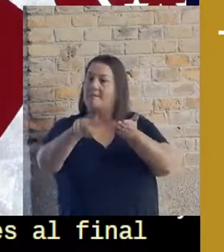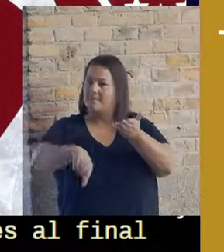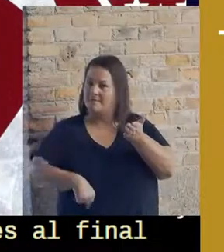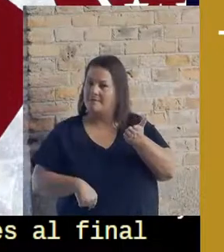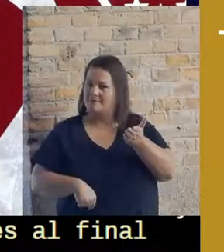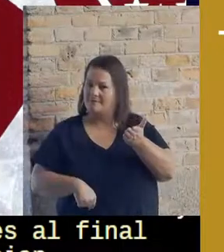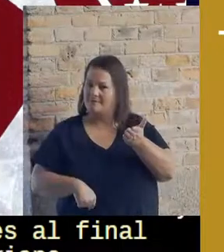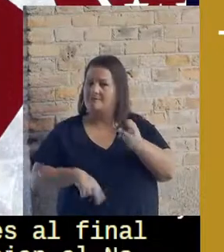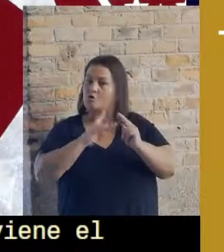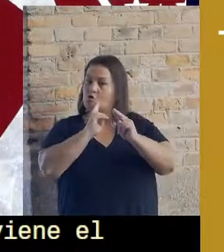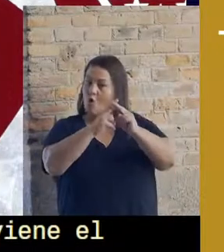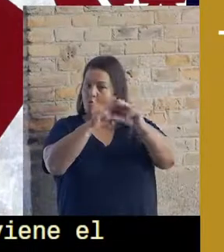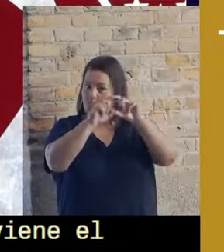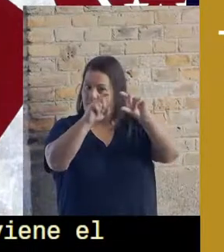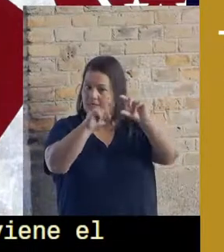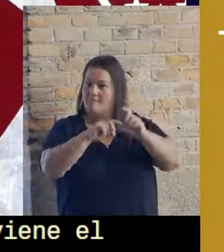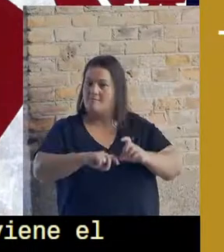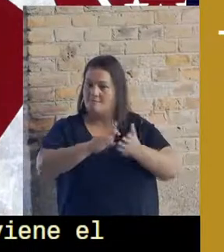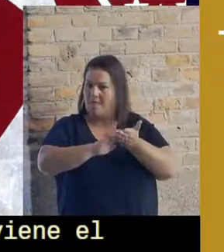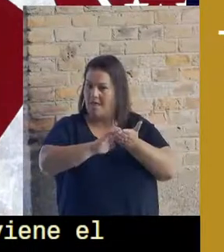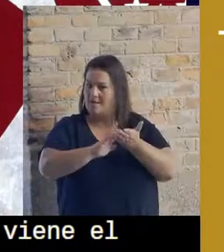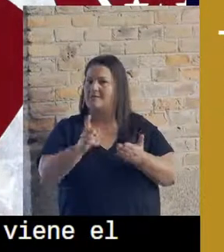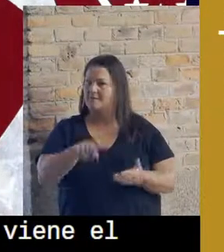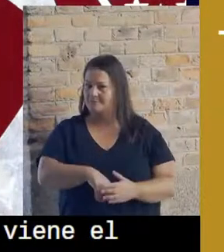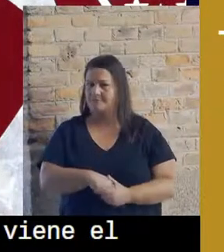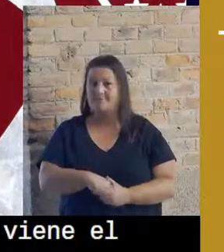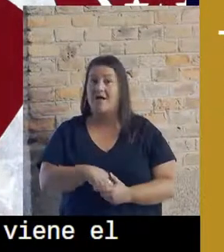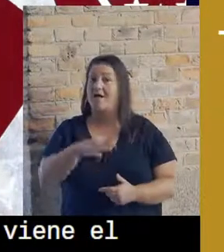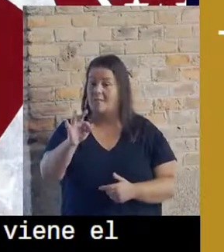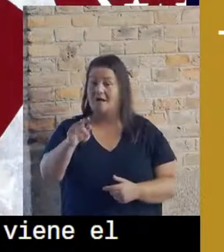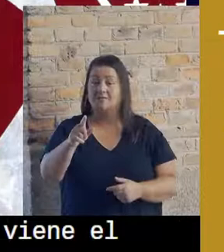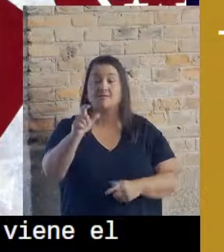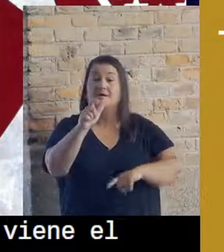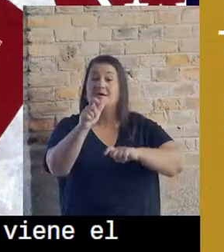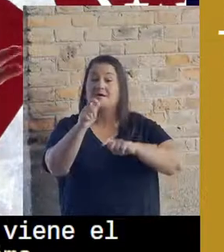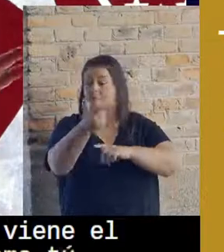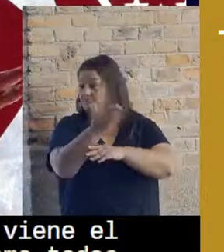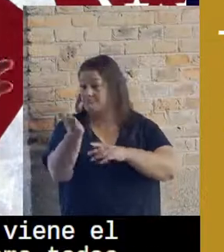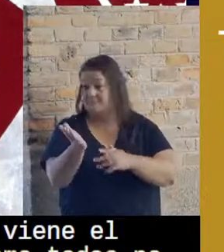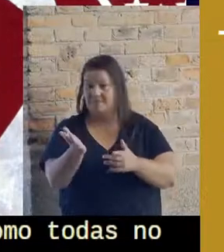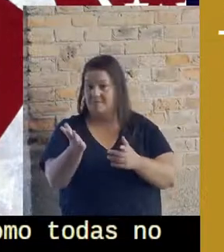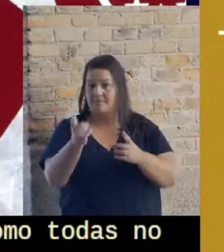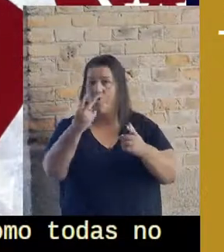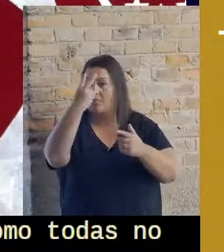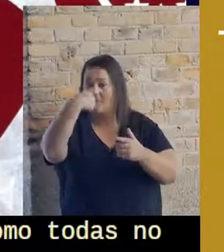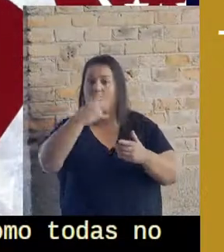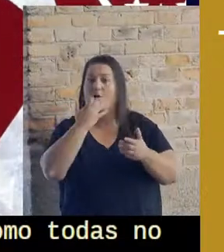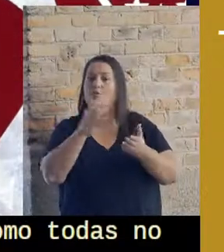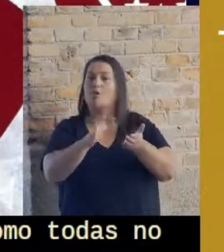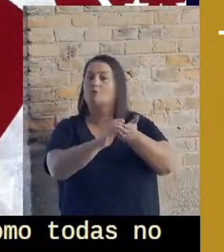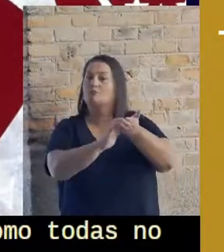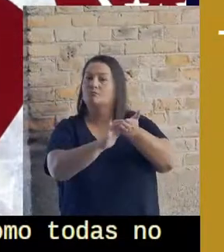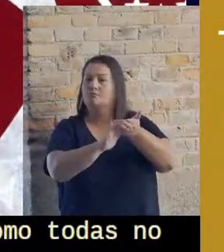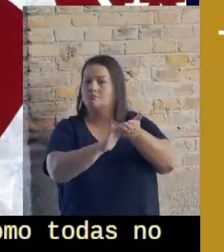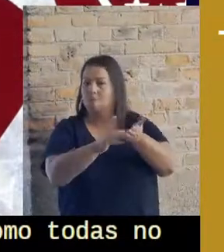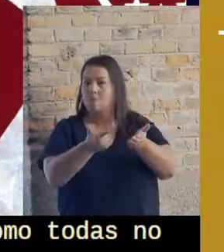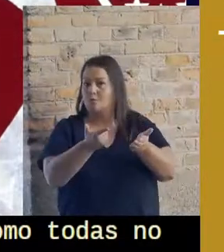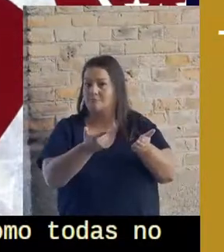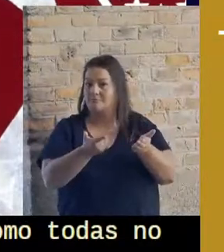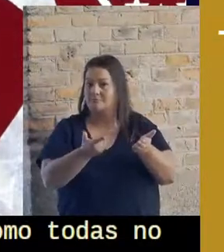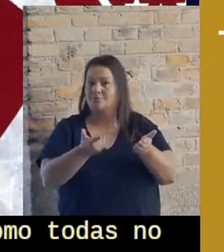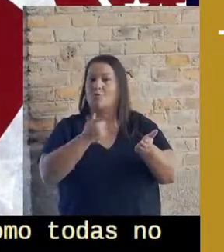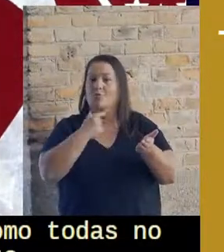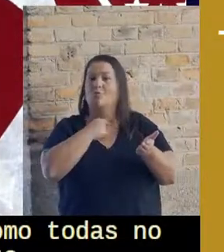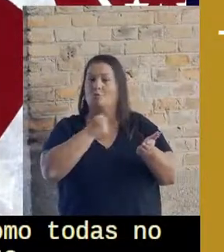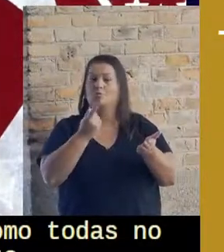viene el nombre y viene el brille que además lo las personas como todas no pero que los ciegos el hecho de darle gusto al